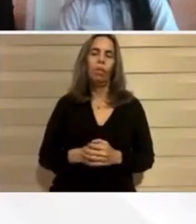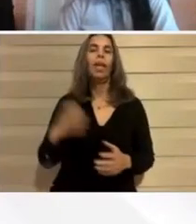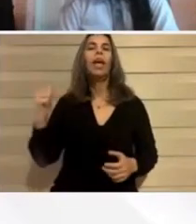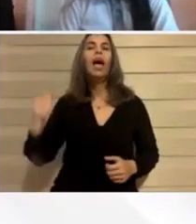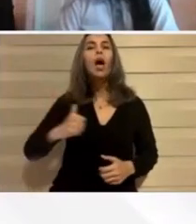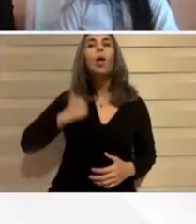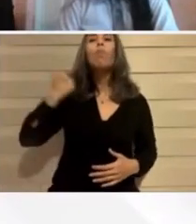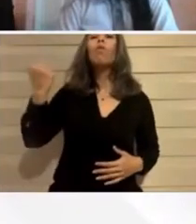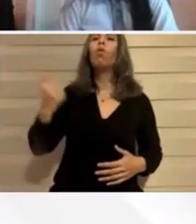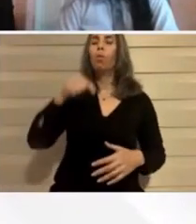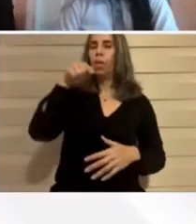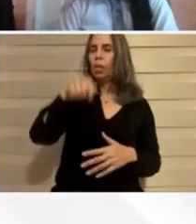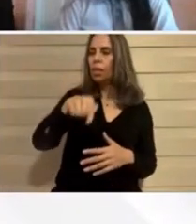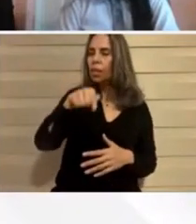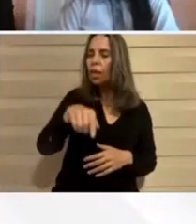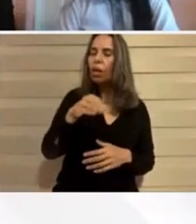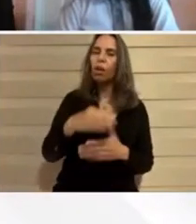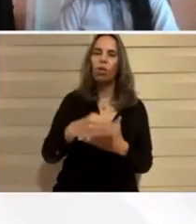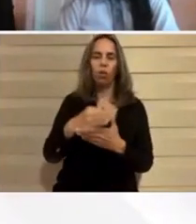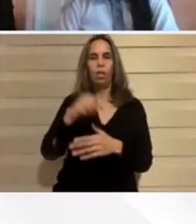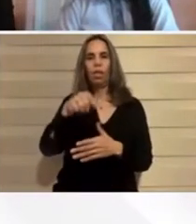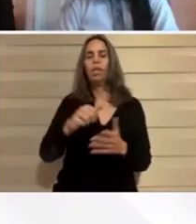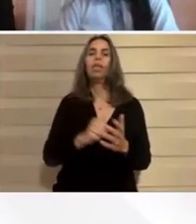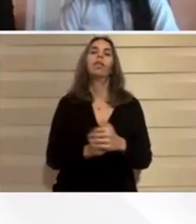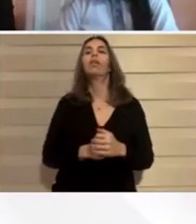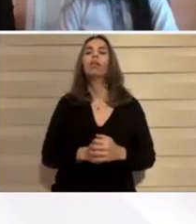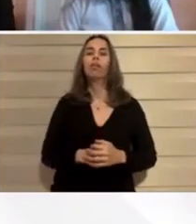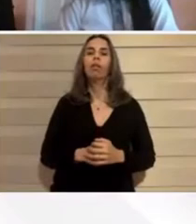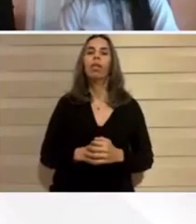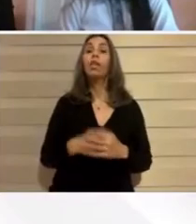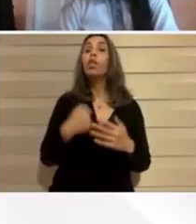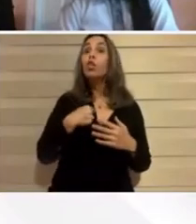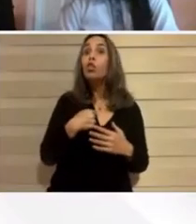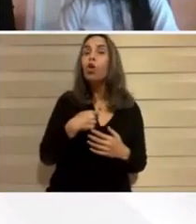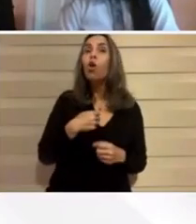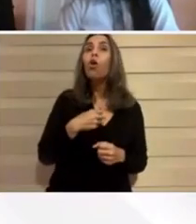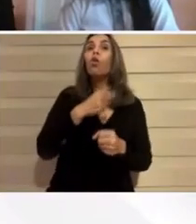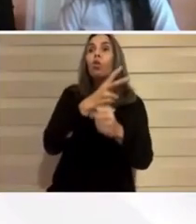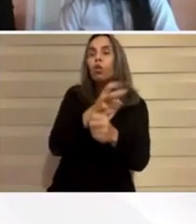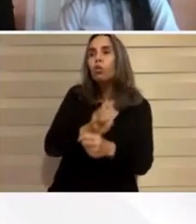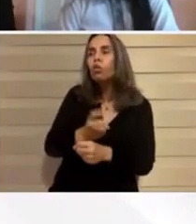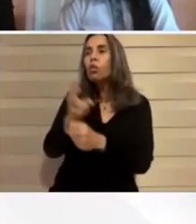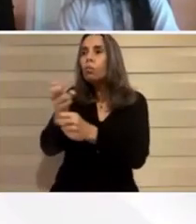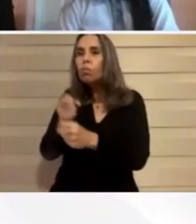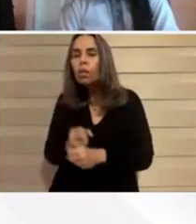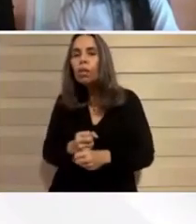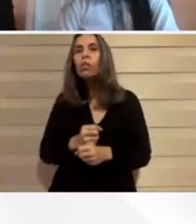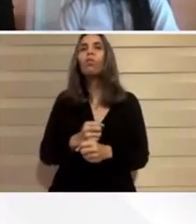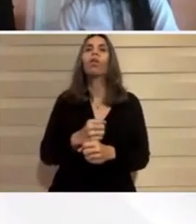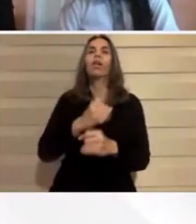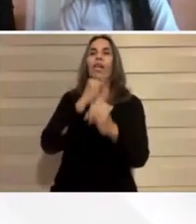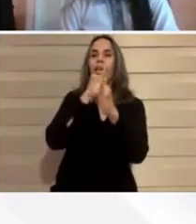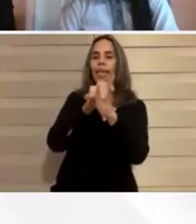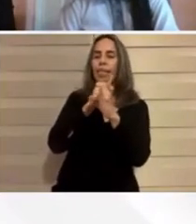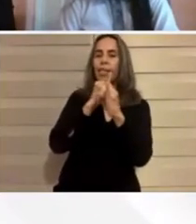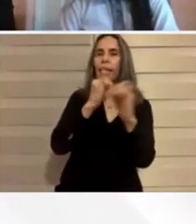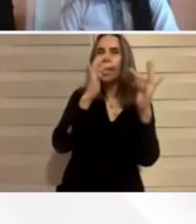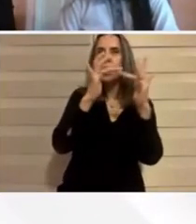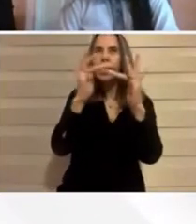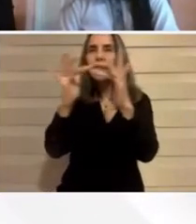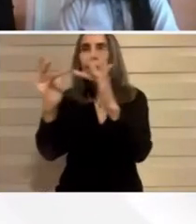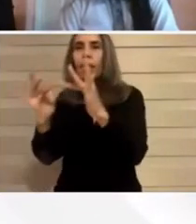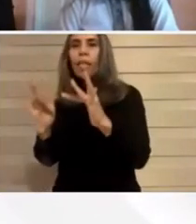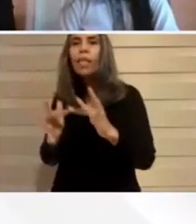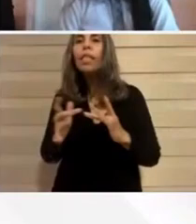que visiten en su momento el Palacio de Bellas Artes. Tenemos una exposición maravillosa de Modigliani y sus